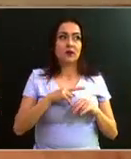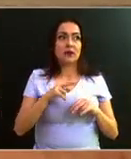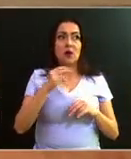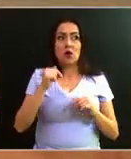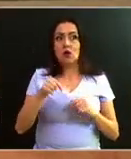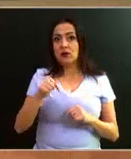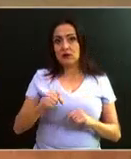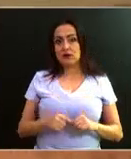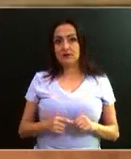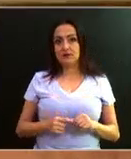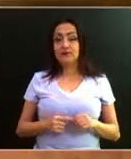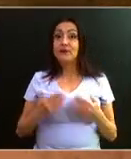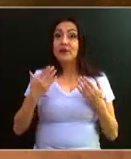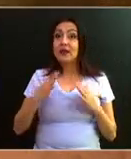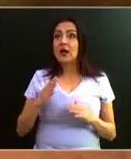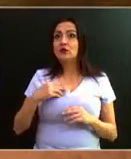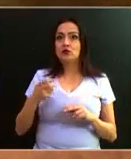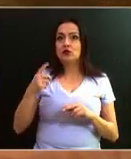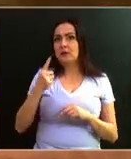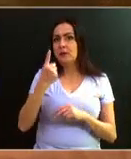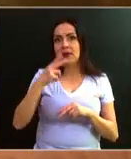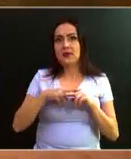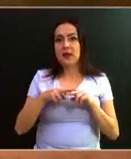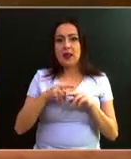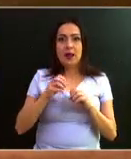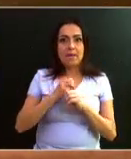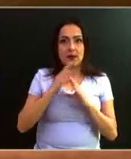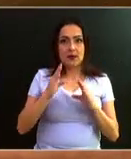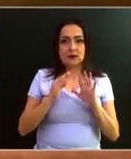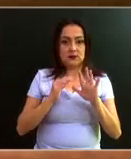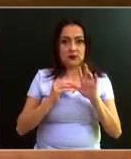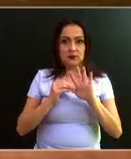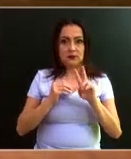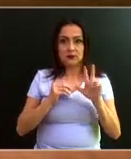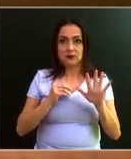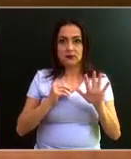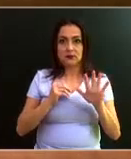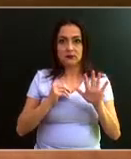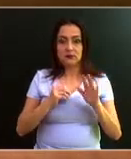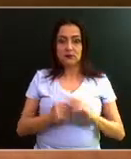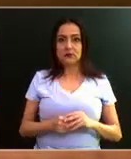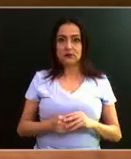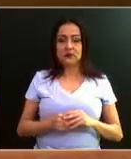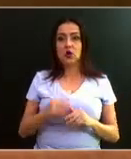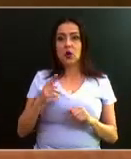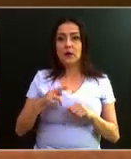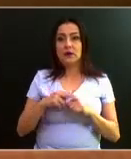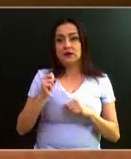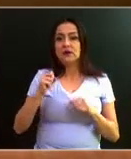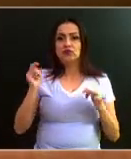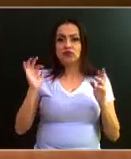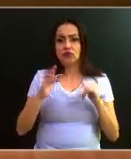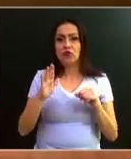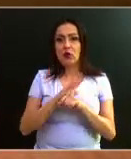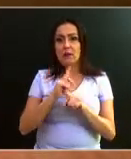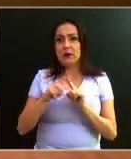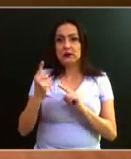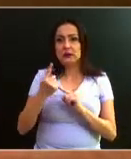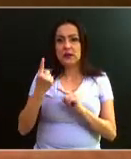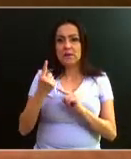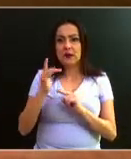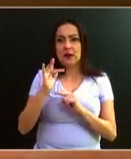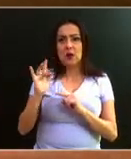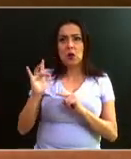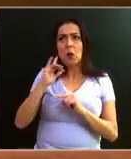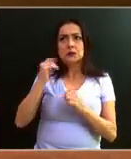Bueno, hoy ya yo viajo en el primer tren que sale en la mañana, en el de 5 y 25. Y normalmente, o sea, sí se llena, pero siempre queda